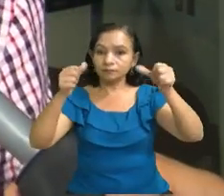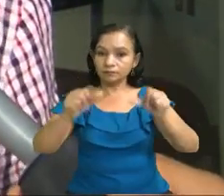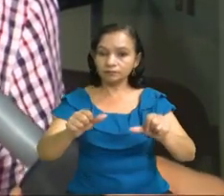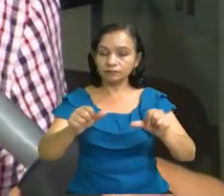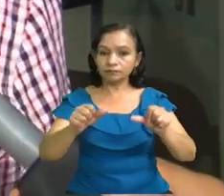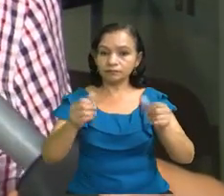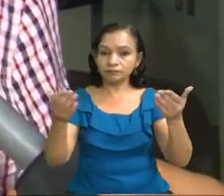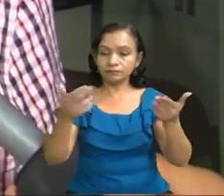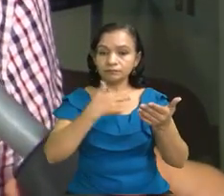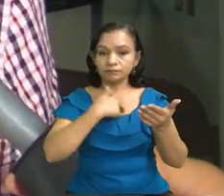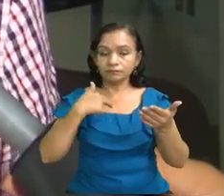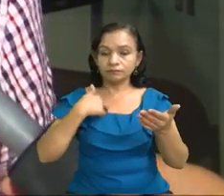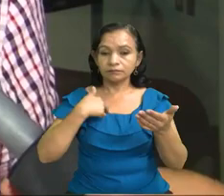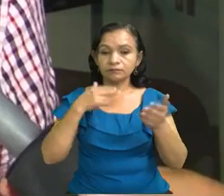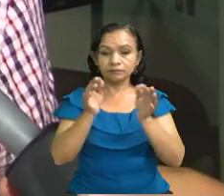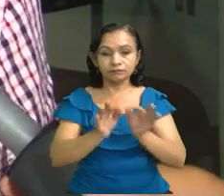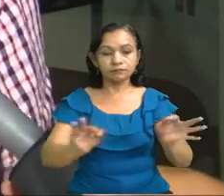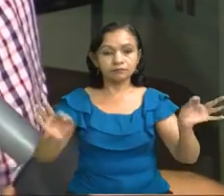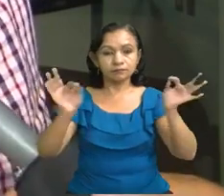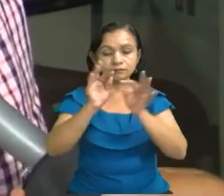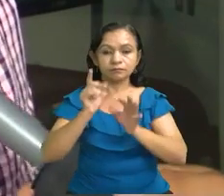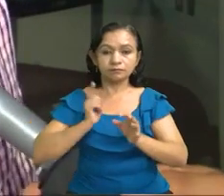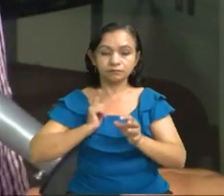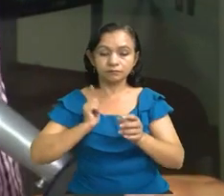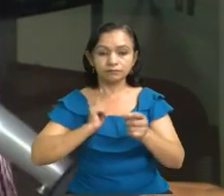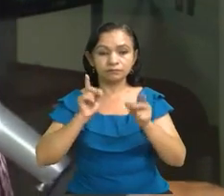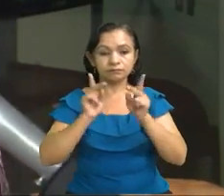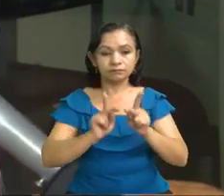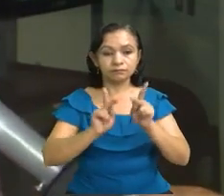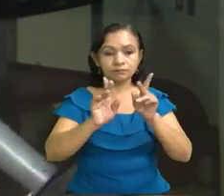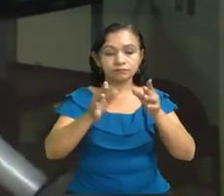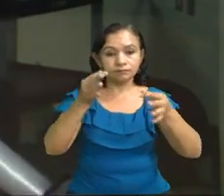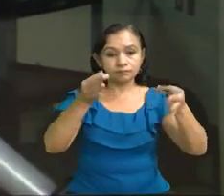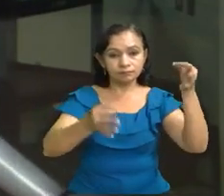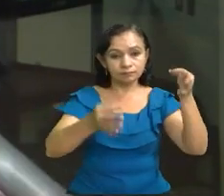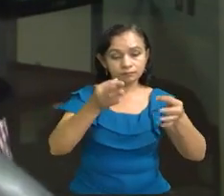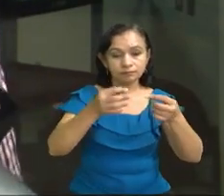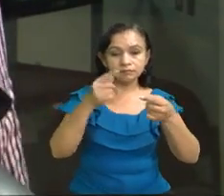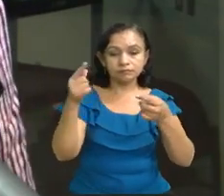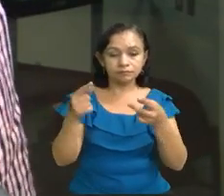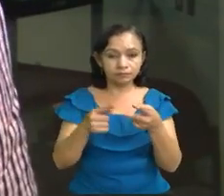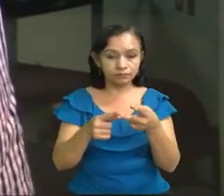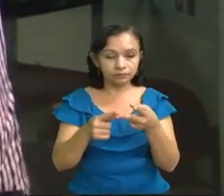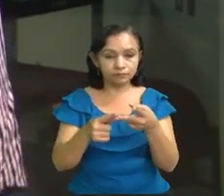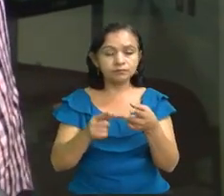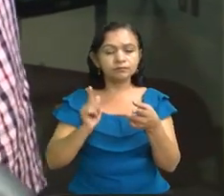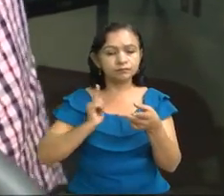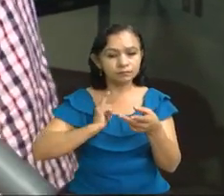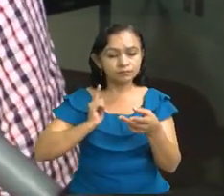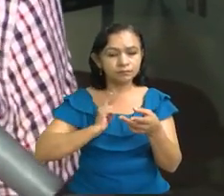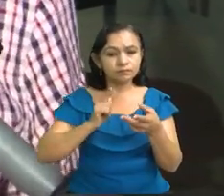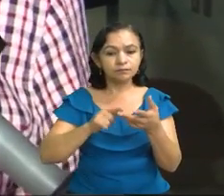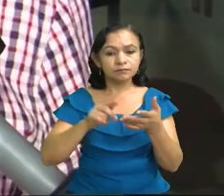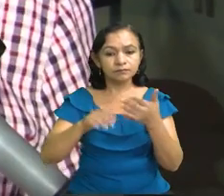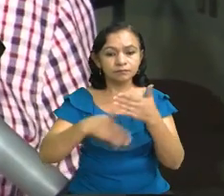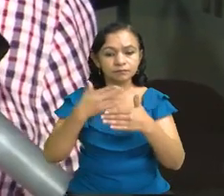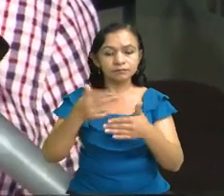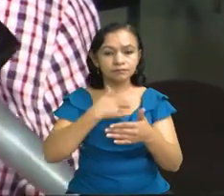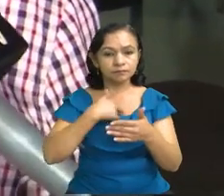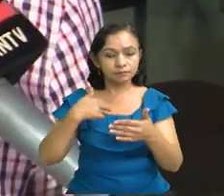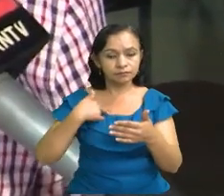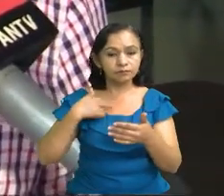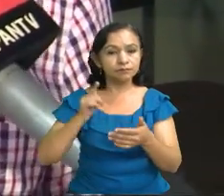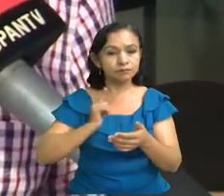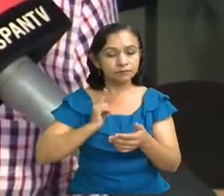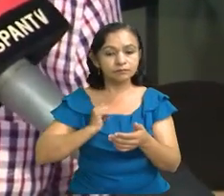en el orden de prioridad pues tenemos las personas jurídicas, las que lleguen para dictaminar, las que